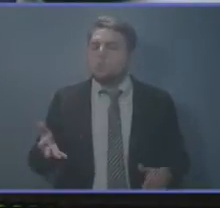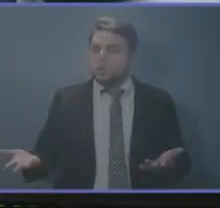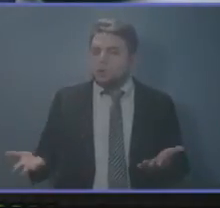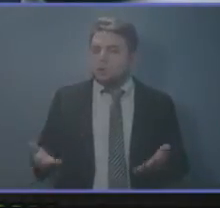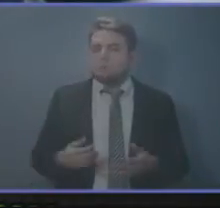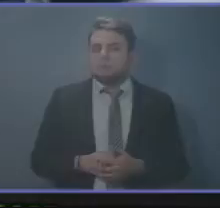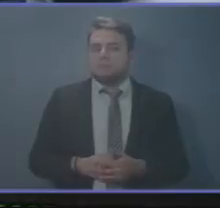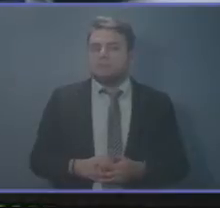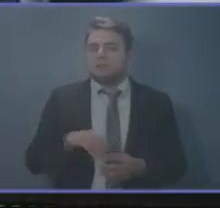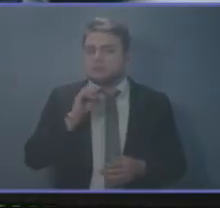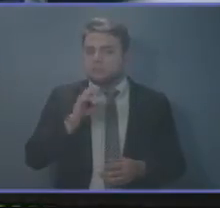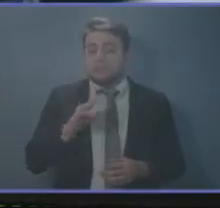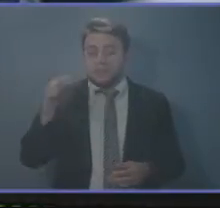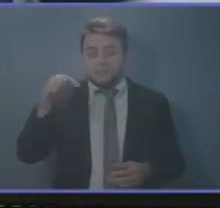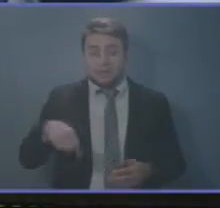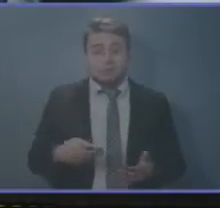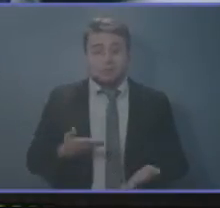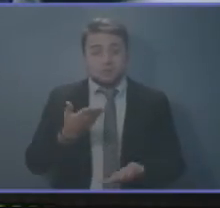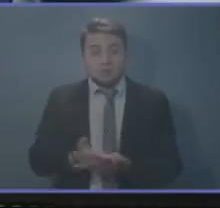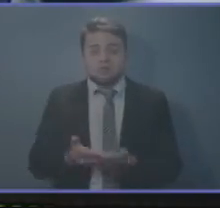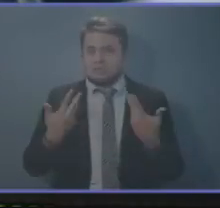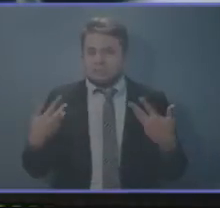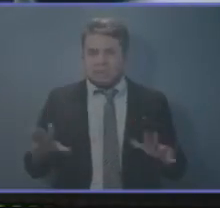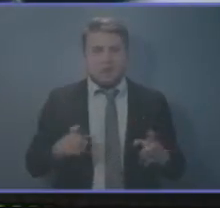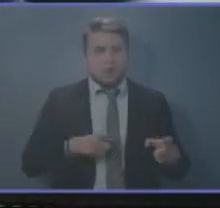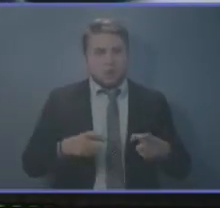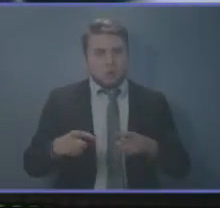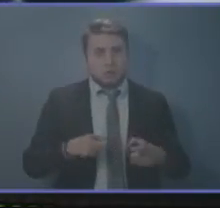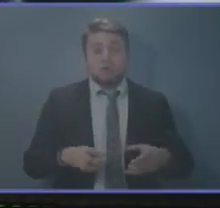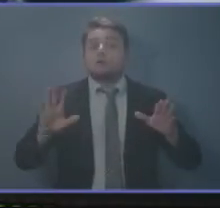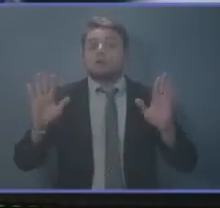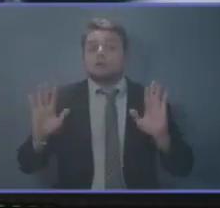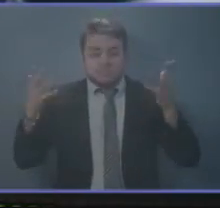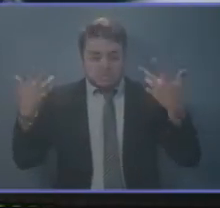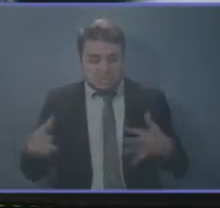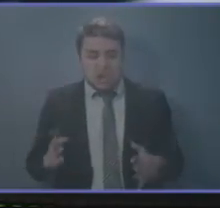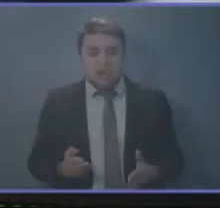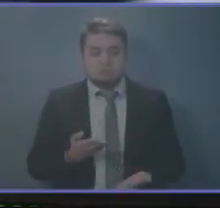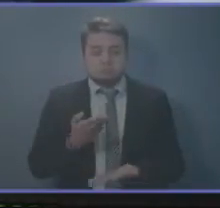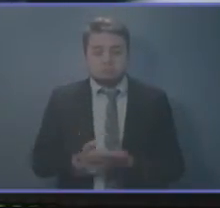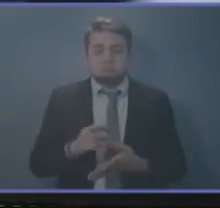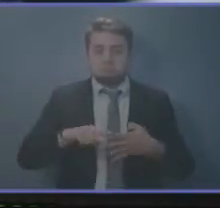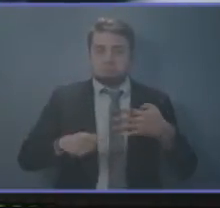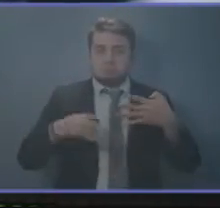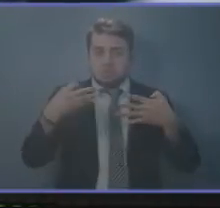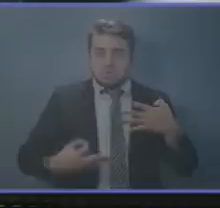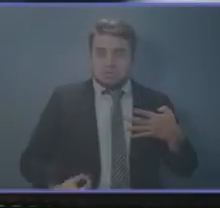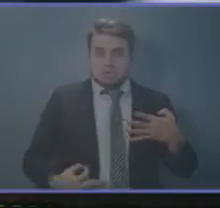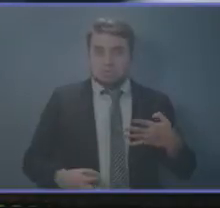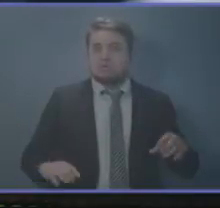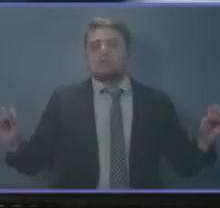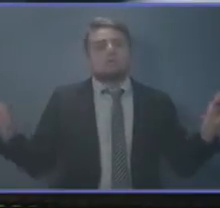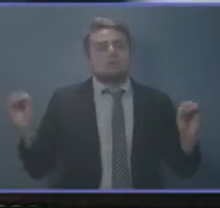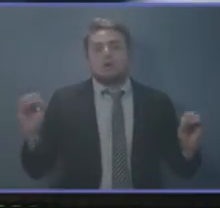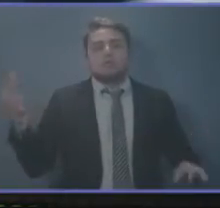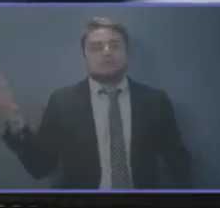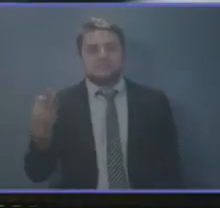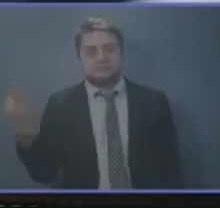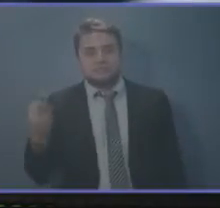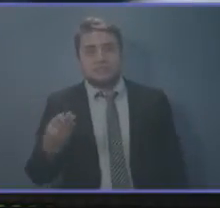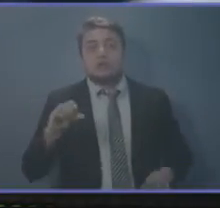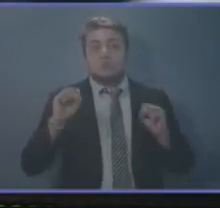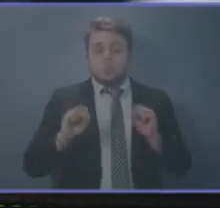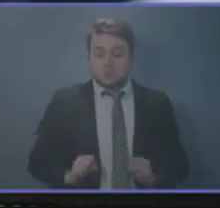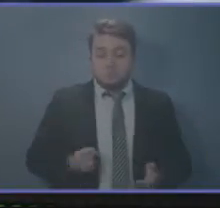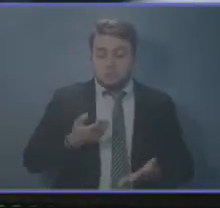dicen que lo que se está proponiendo ya está regulado. Si estuviese regulado y si se cumpliera, pues no hubiera la necesidad de